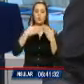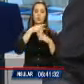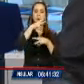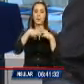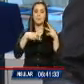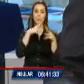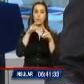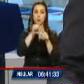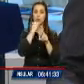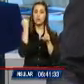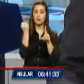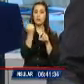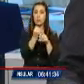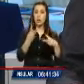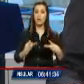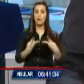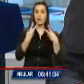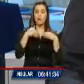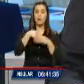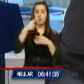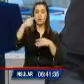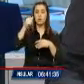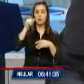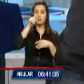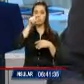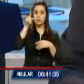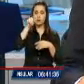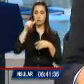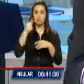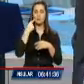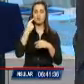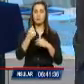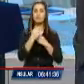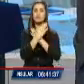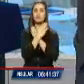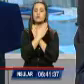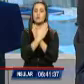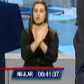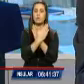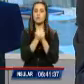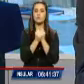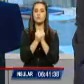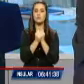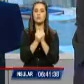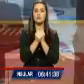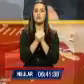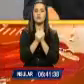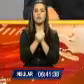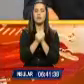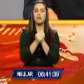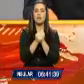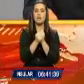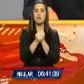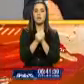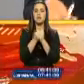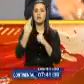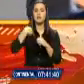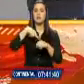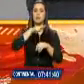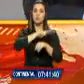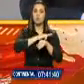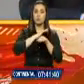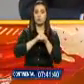La situación que se está viviendo en Gaza en los actuales instantes, por eso saludamos cordialmente al señor Ahmad Yacoub. Él es